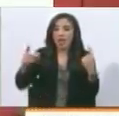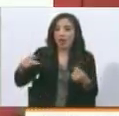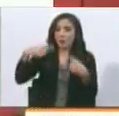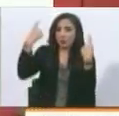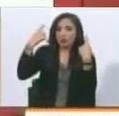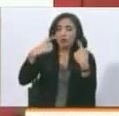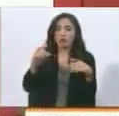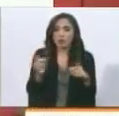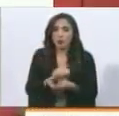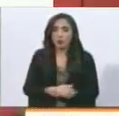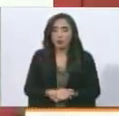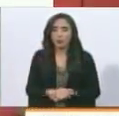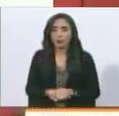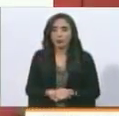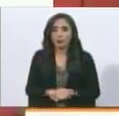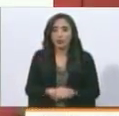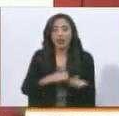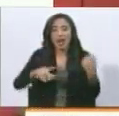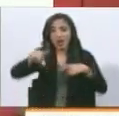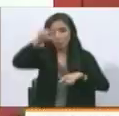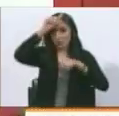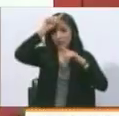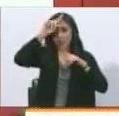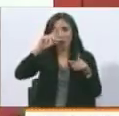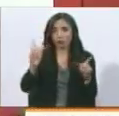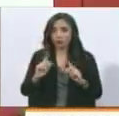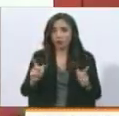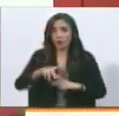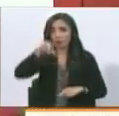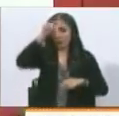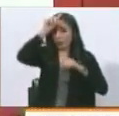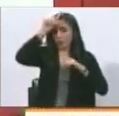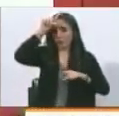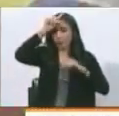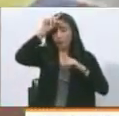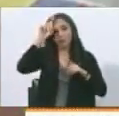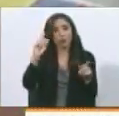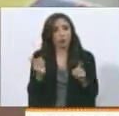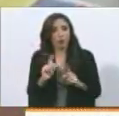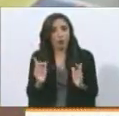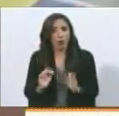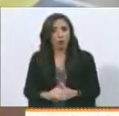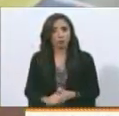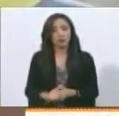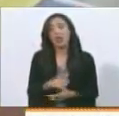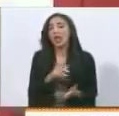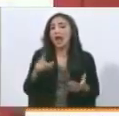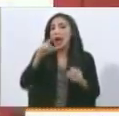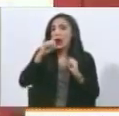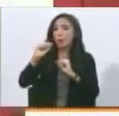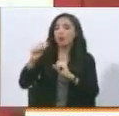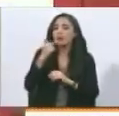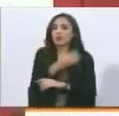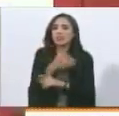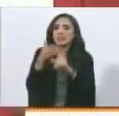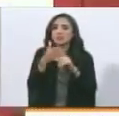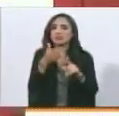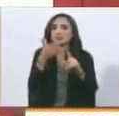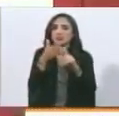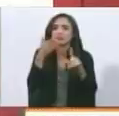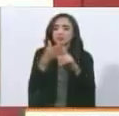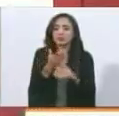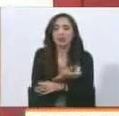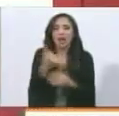matar. Qué malo es Nicolás. Los gobiernos de derecha le exigen a Nicolás que se deje matar para ser considerado un